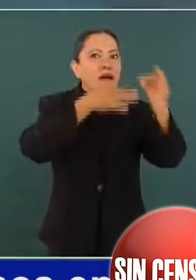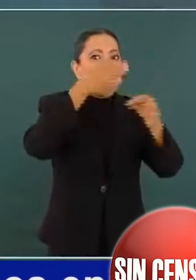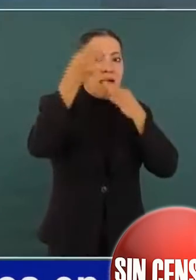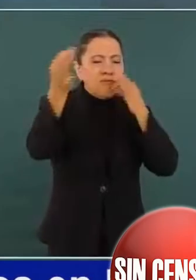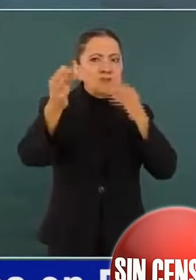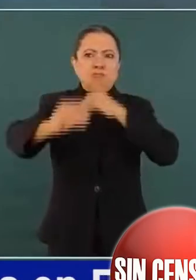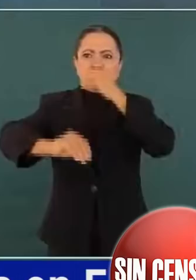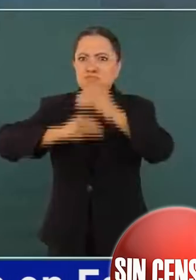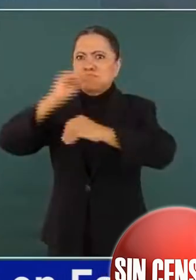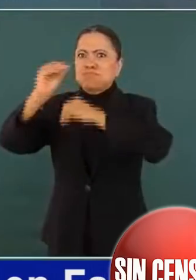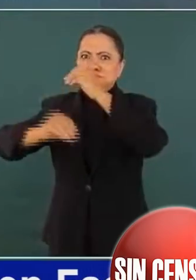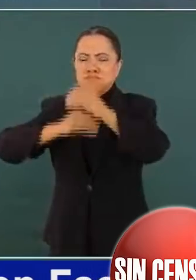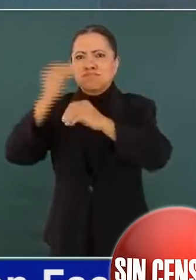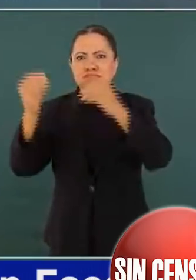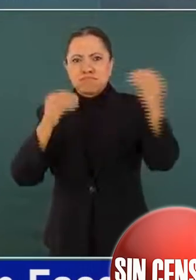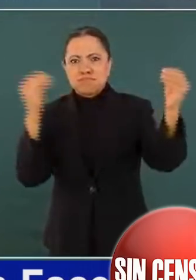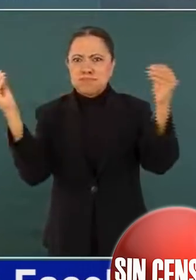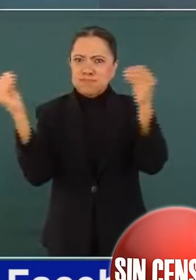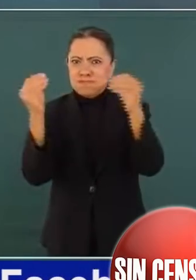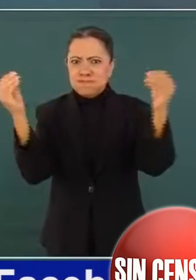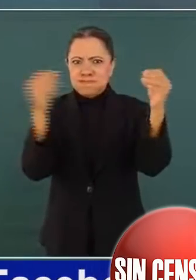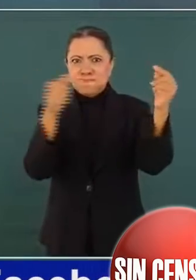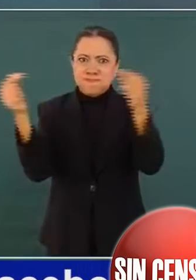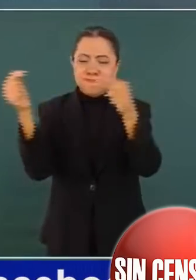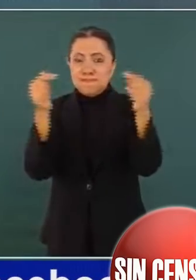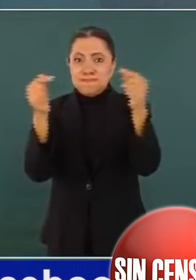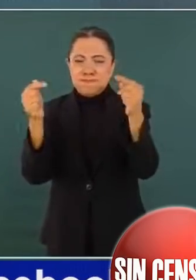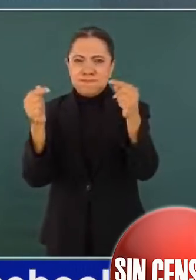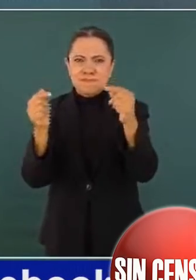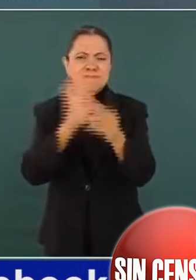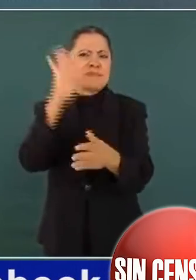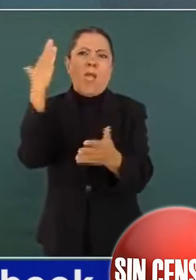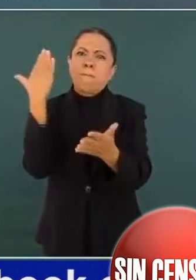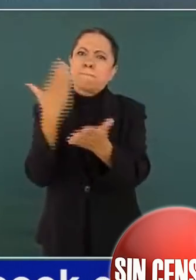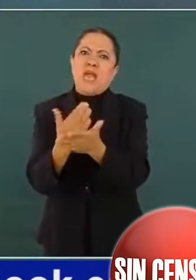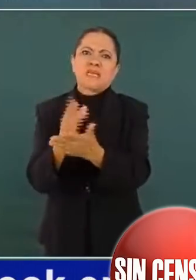debatiendo. Basta de simulación,